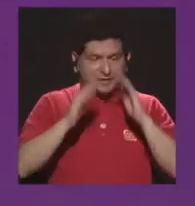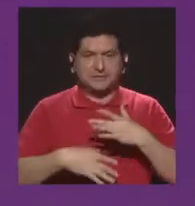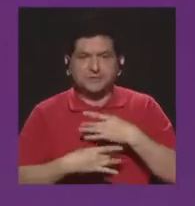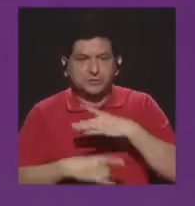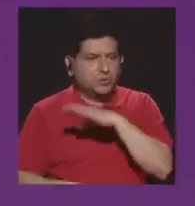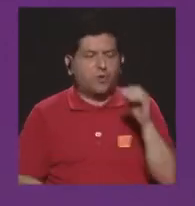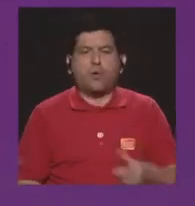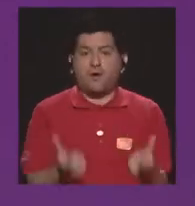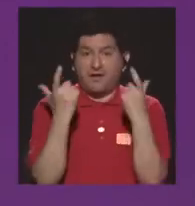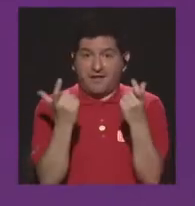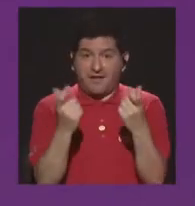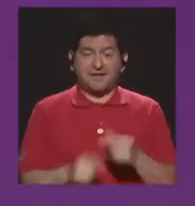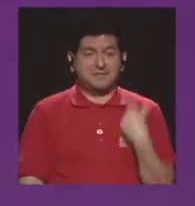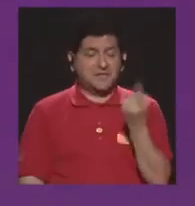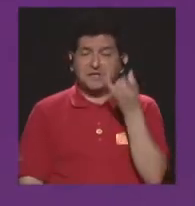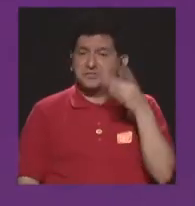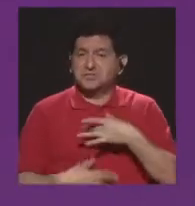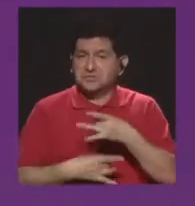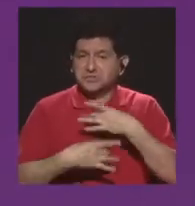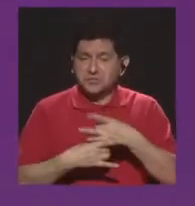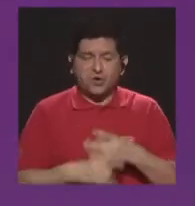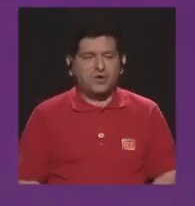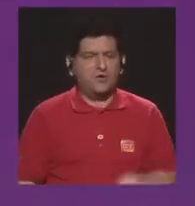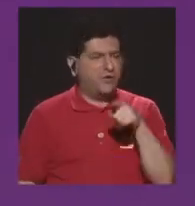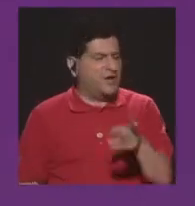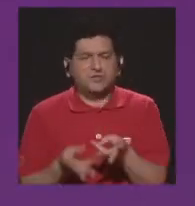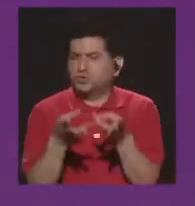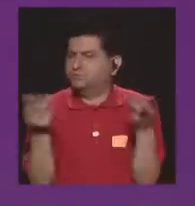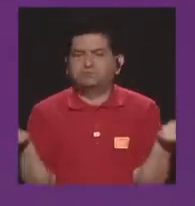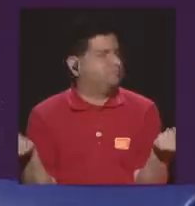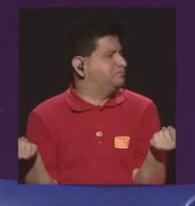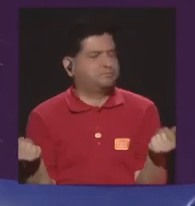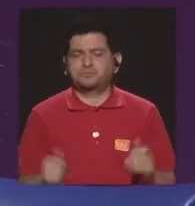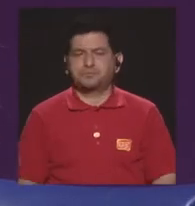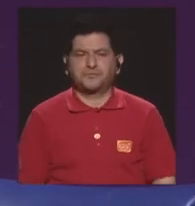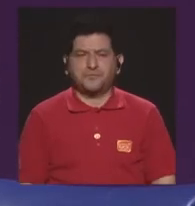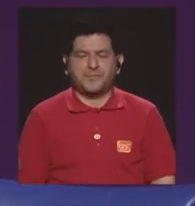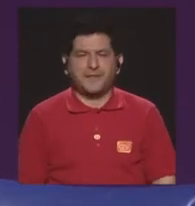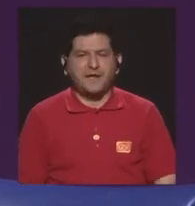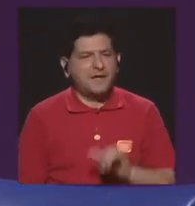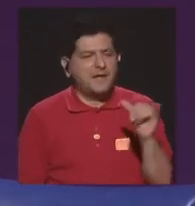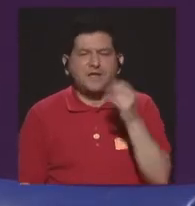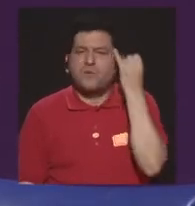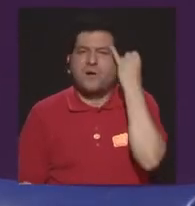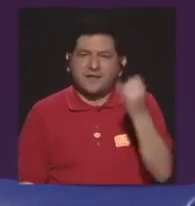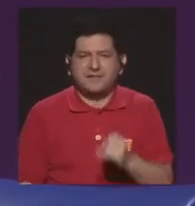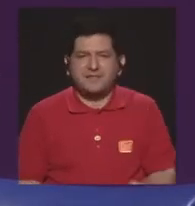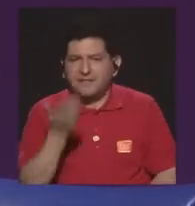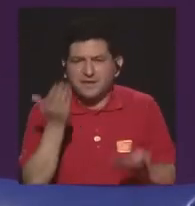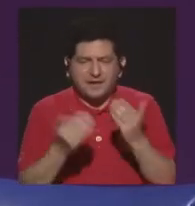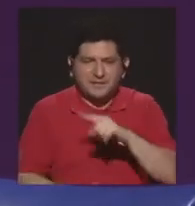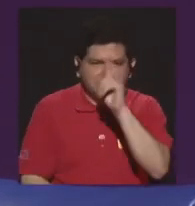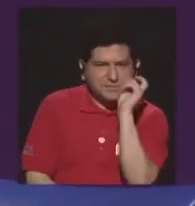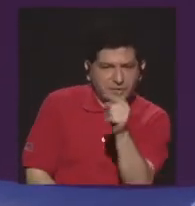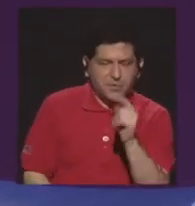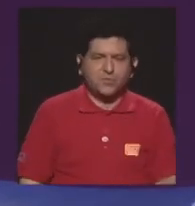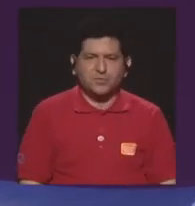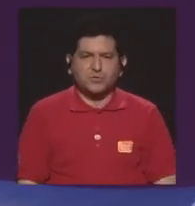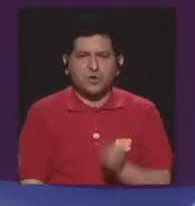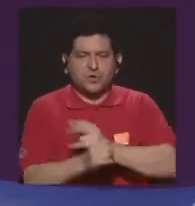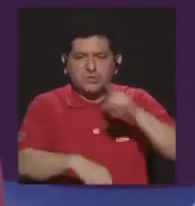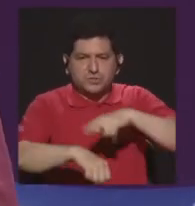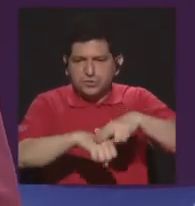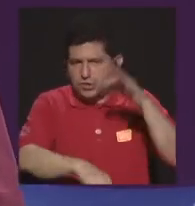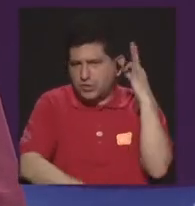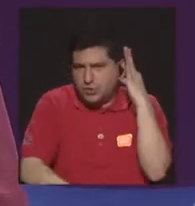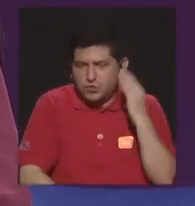único norte, esto no es una ecuación que no se va a resolver. Saskia, en ese mismo sentido, ¿cuál es el papel del INAMU en la